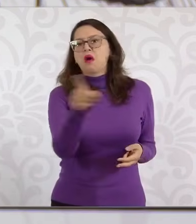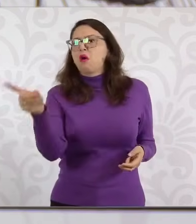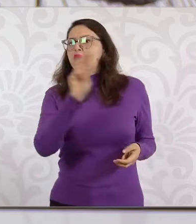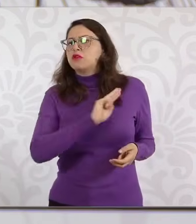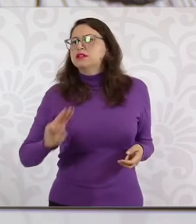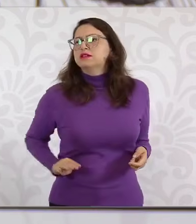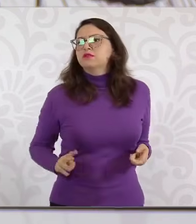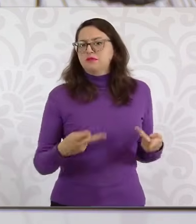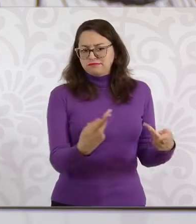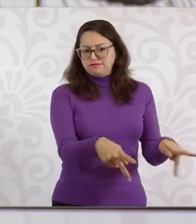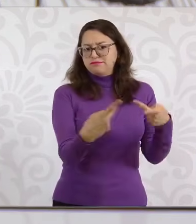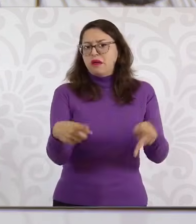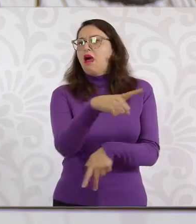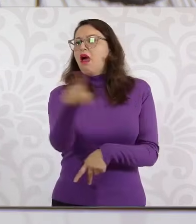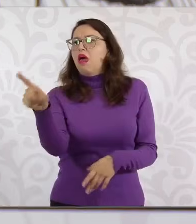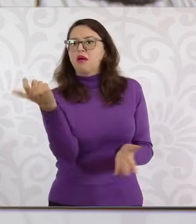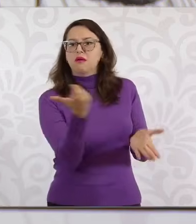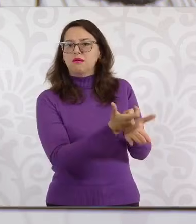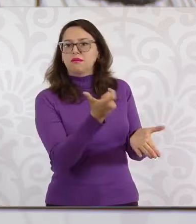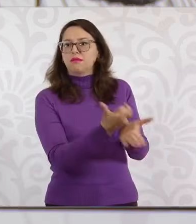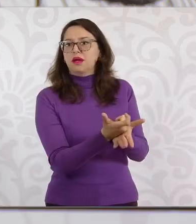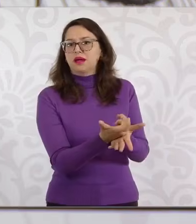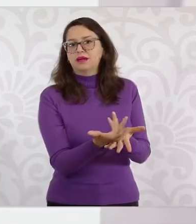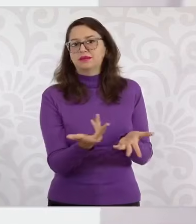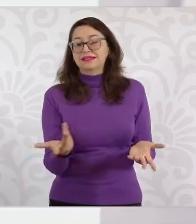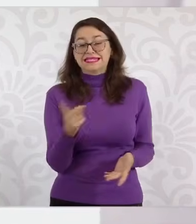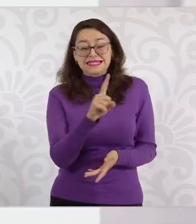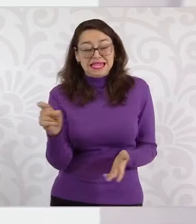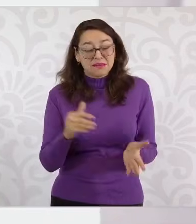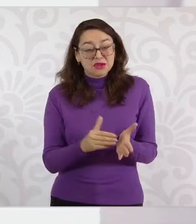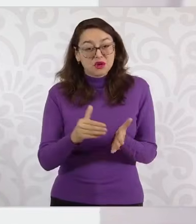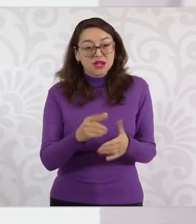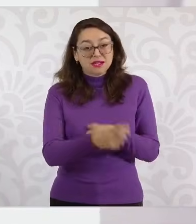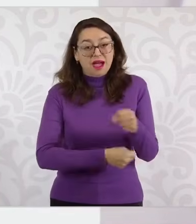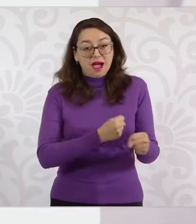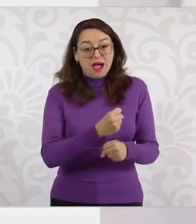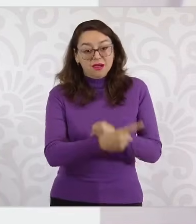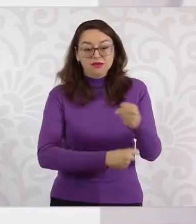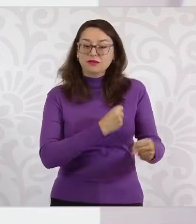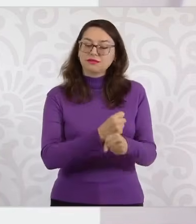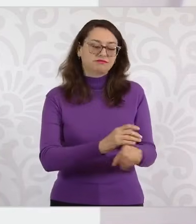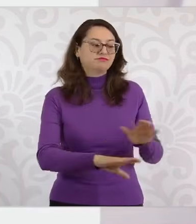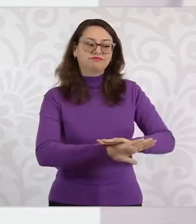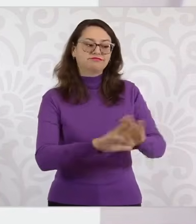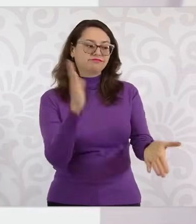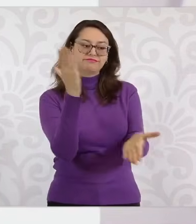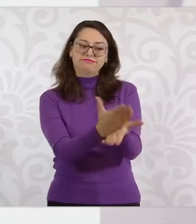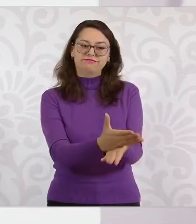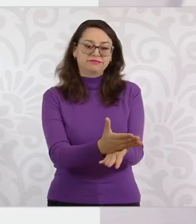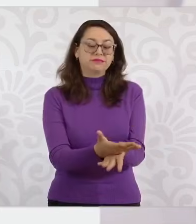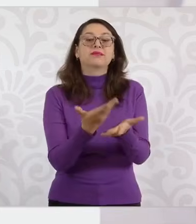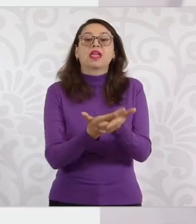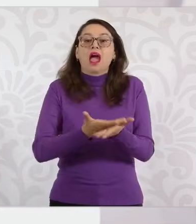California. Ahora ellos ya no tienen la concesión, se les da la asignación directamente a los municipios. Lo